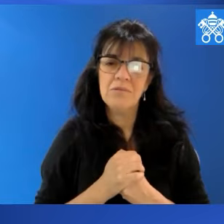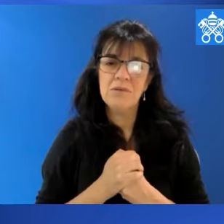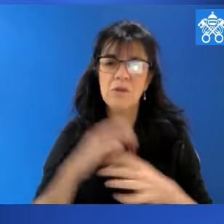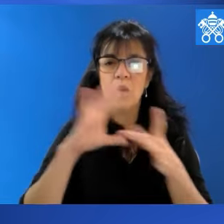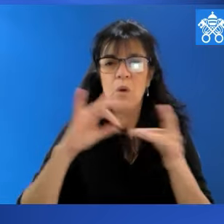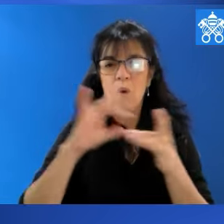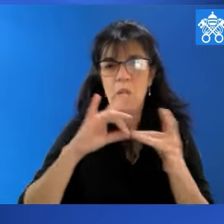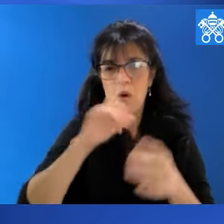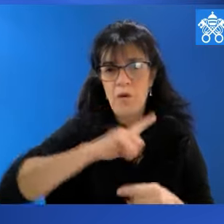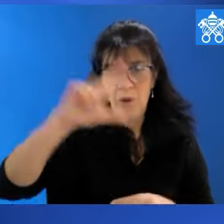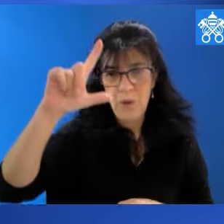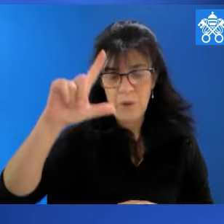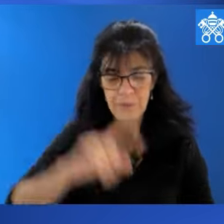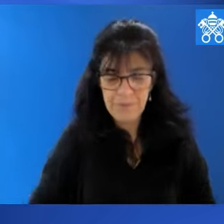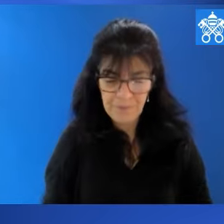Dios.